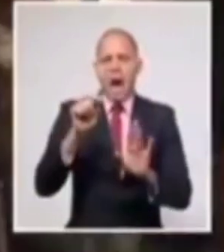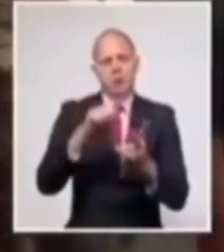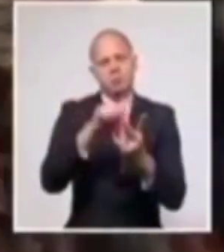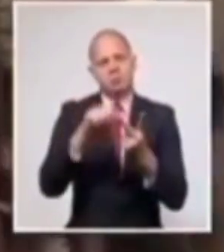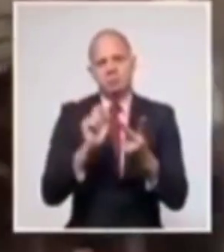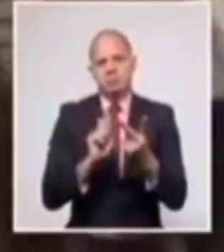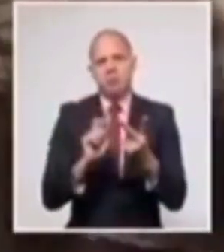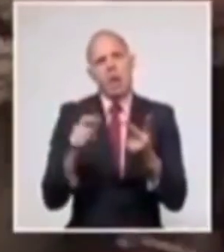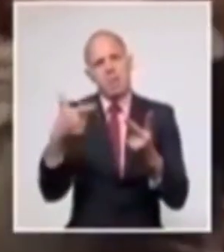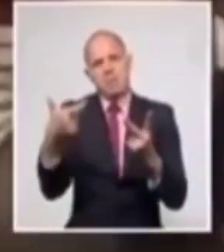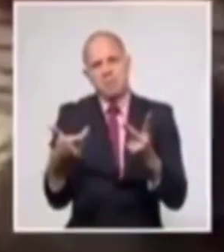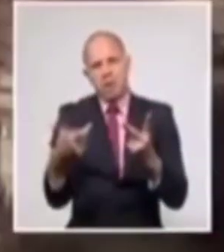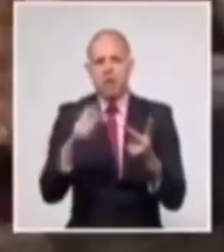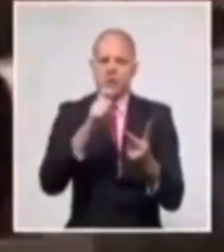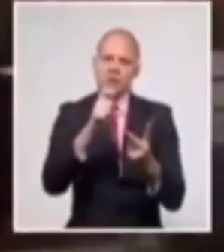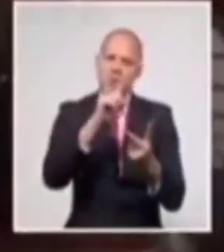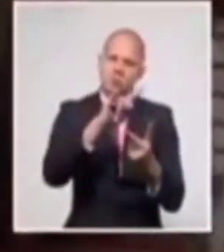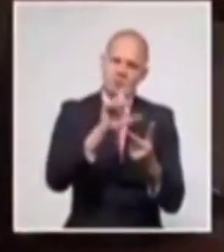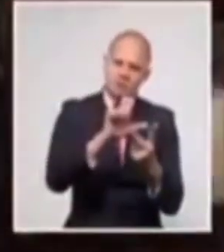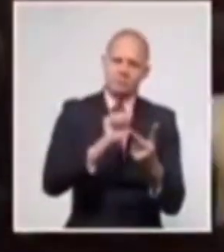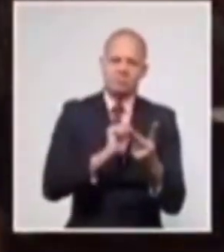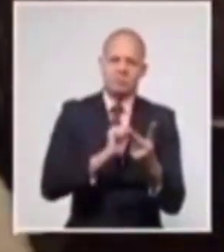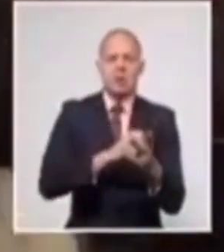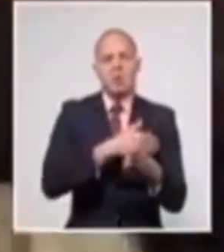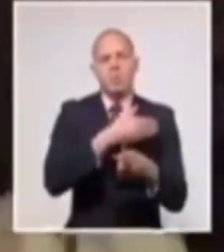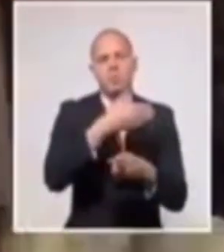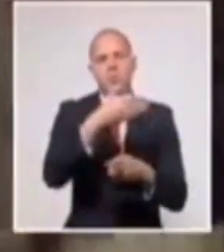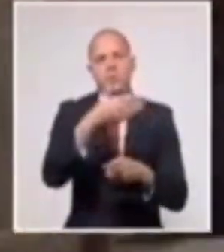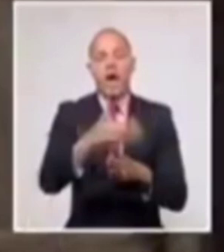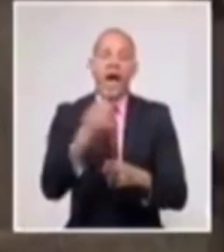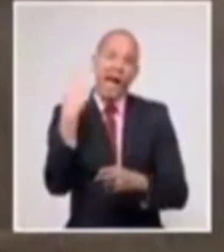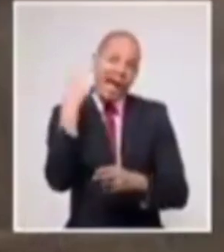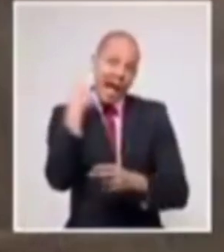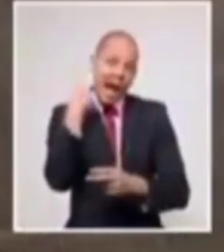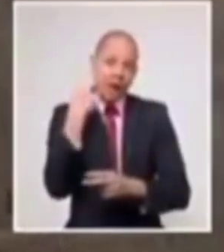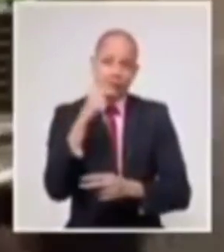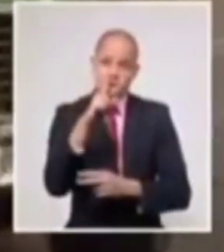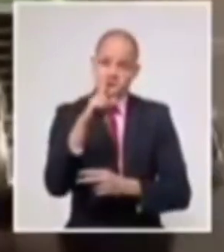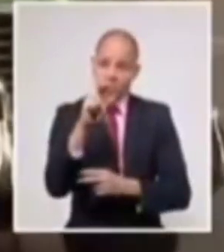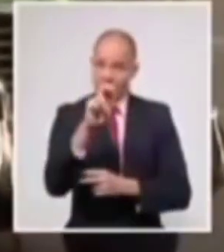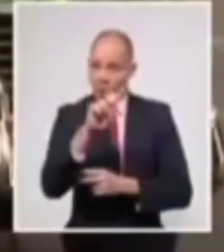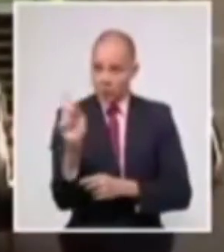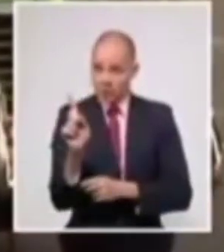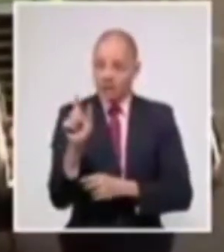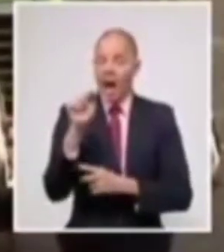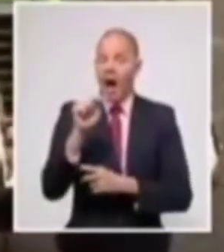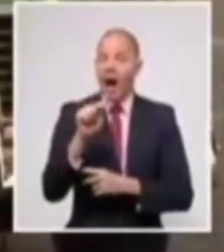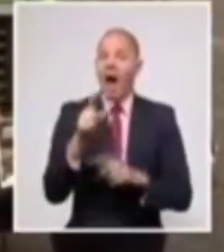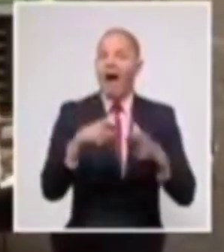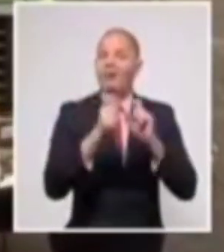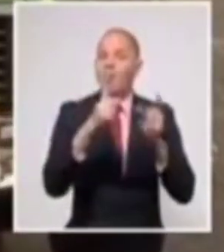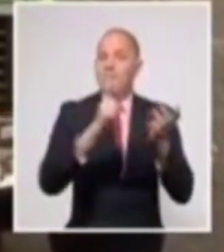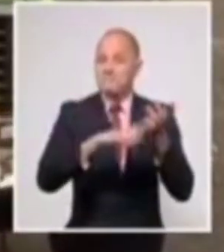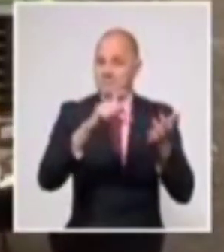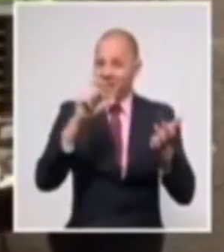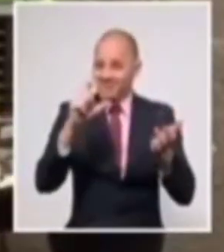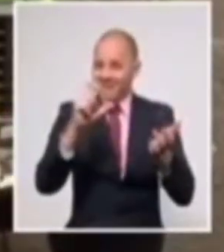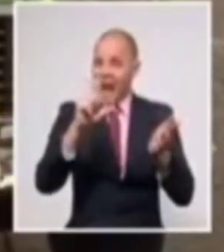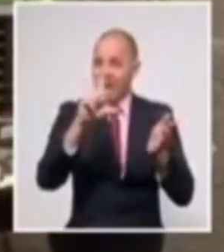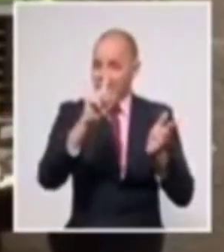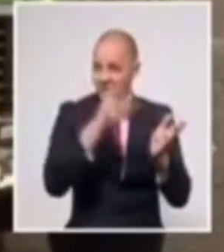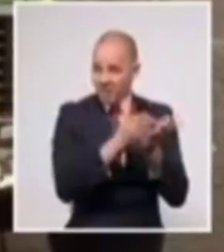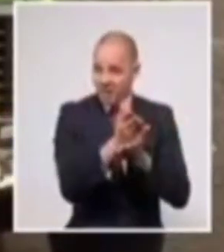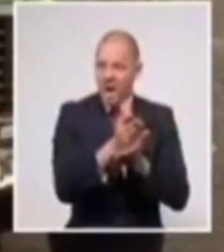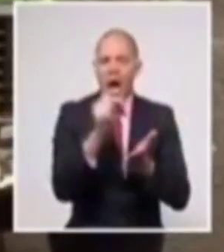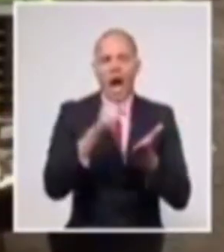monedas nacionales en el año 2011 a partir de los lineamientos del sexto congreso del partido se orientó la unificación como